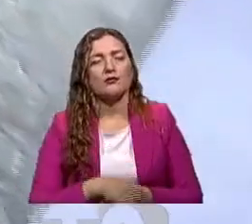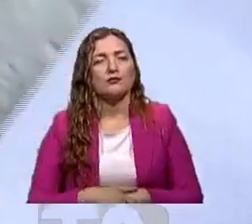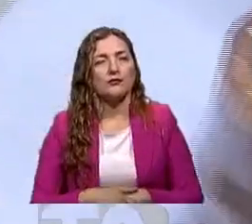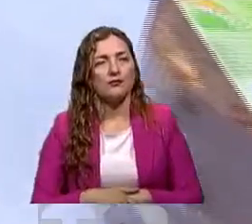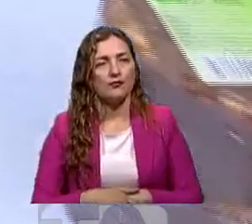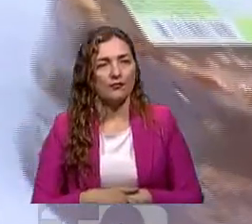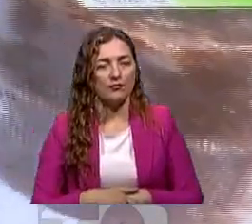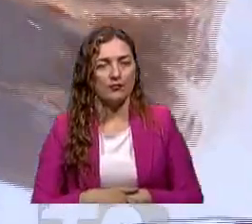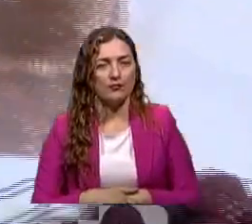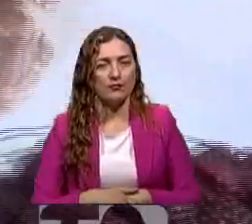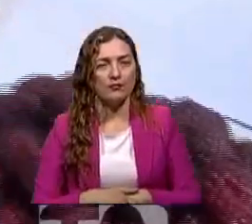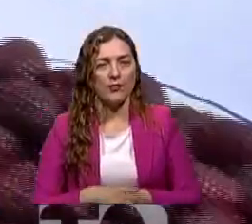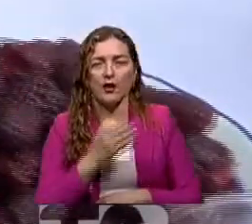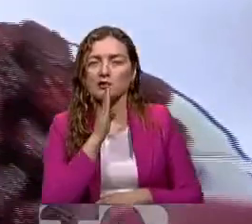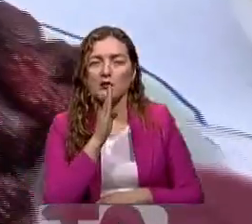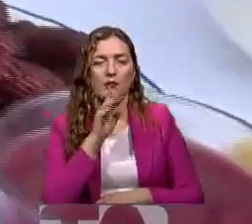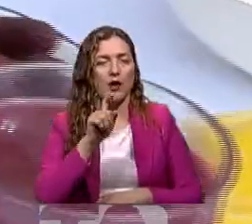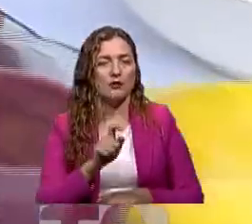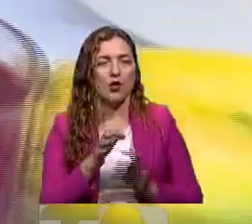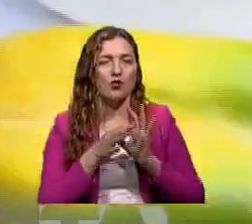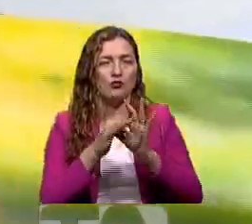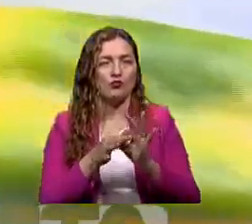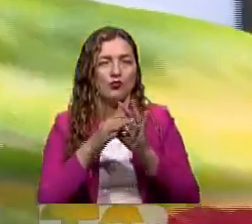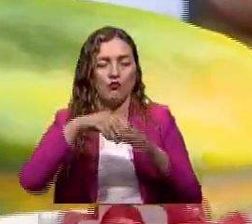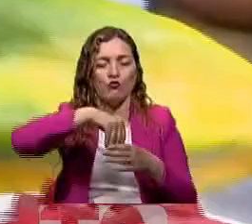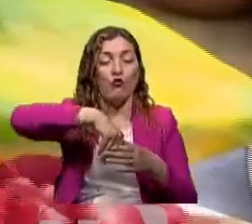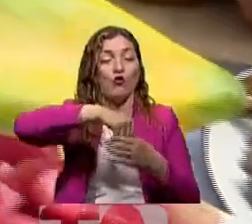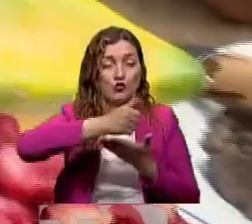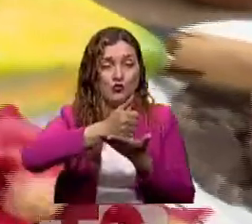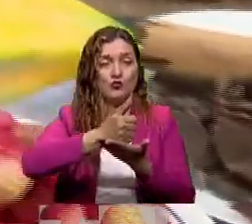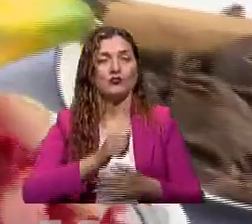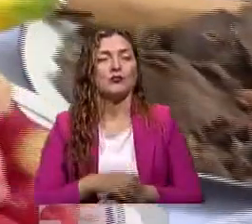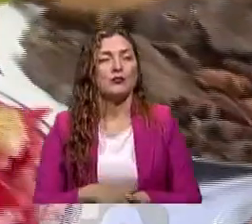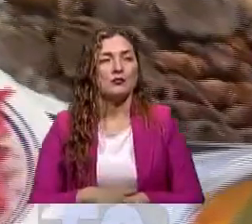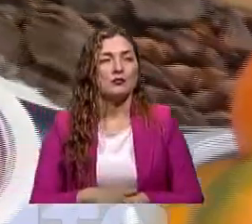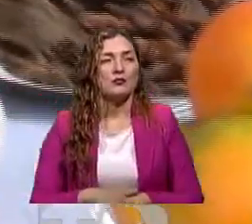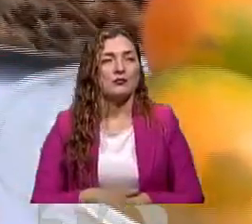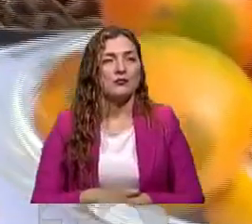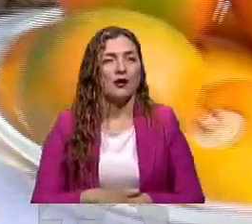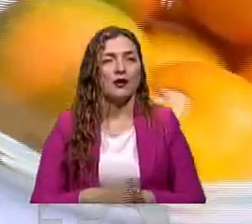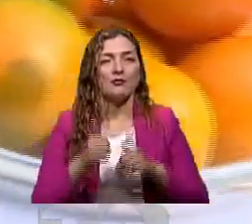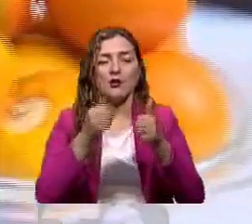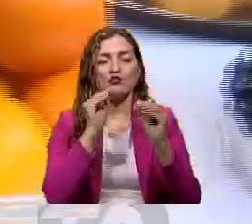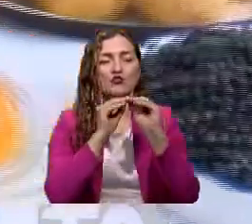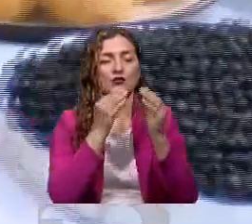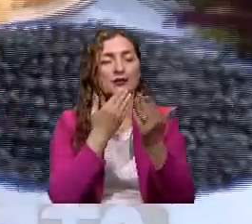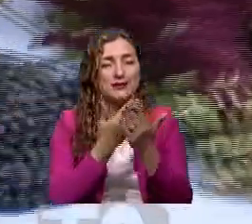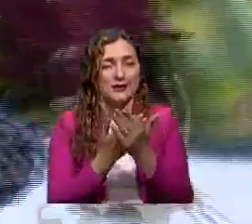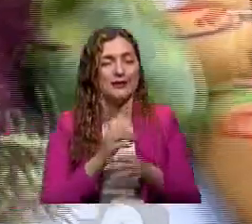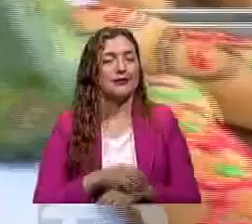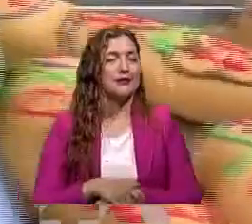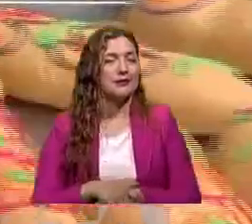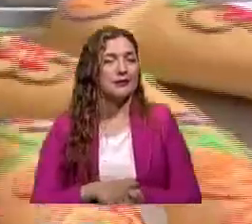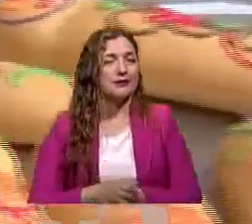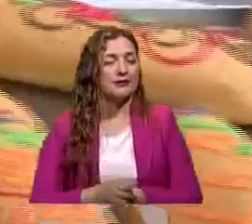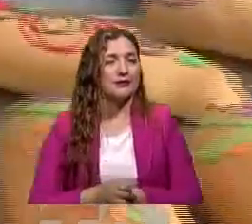siempre hay necesidad, así que estamos colaborando para generar fondos para poder ayudar a esta causa. Muy bien, muchísimas gracias. Acá también está Don Milo para que nos cuente.